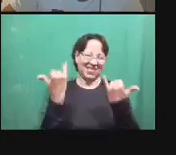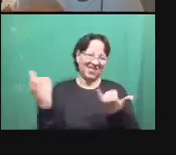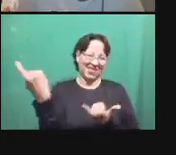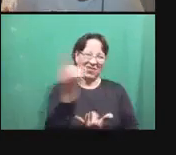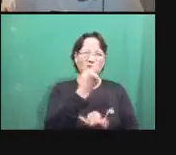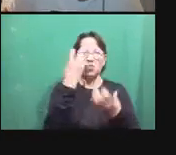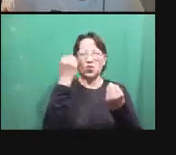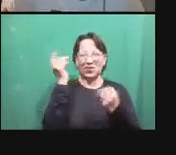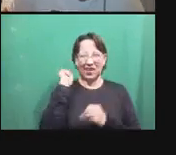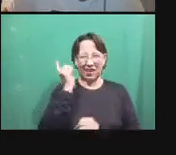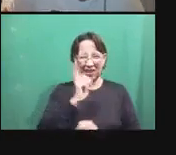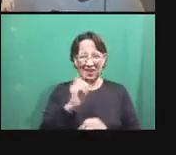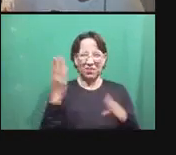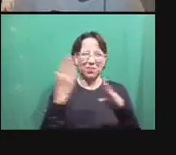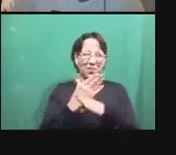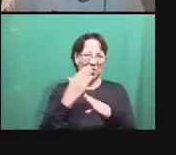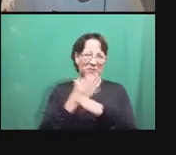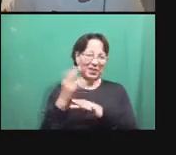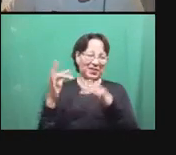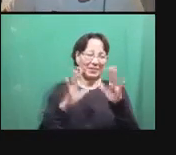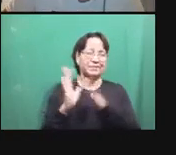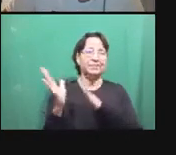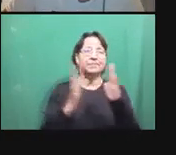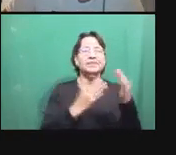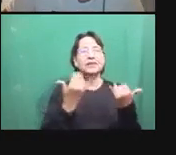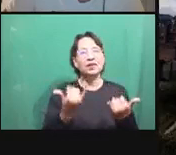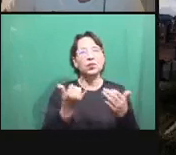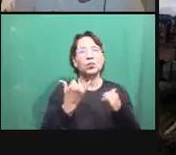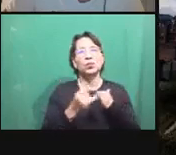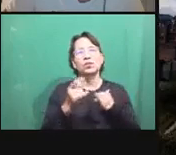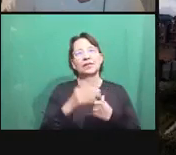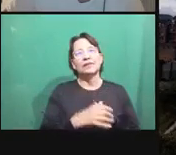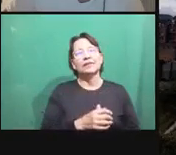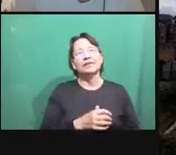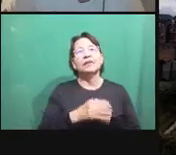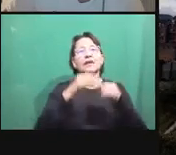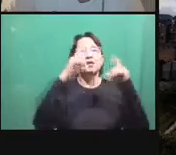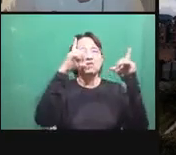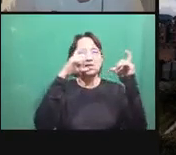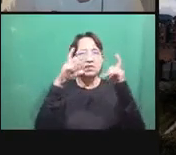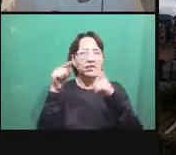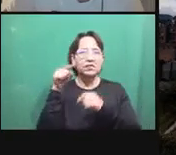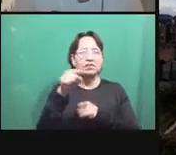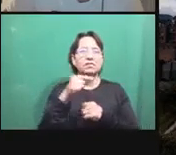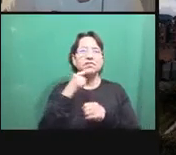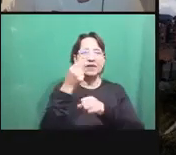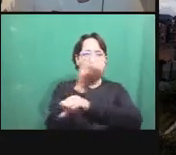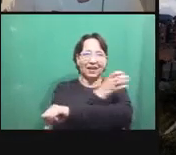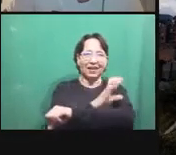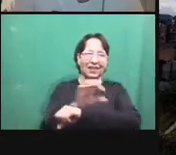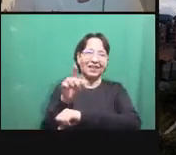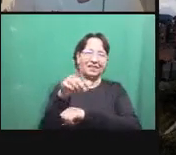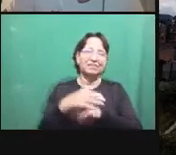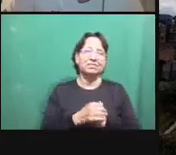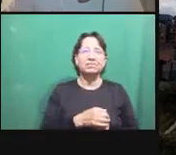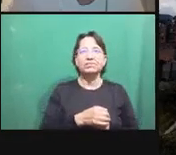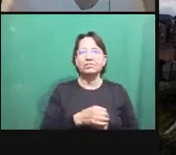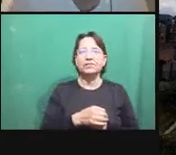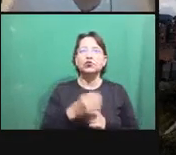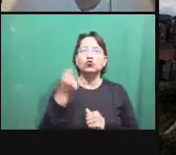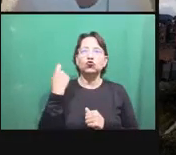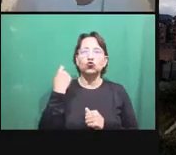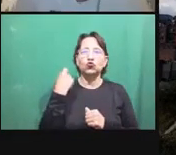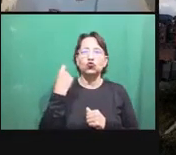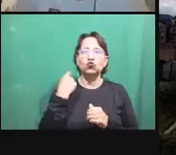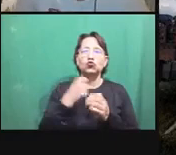en Colombia. Por últimas, también son fotos aquí la Candelaria. Eso es un poquito más reciente. Esa